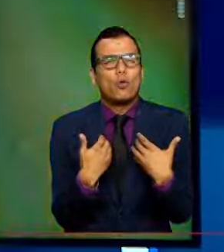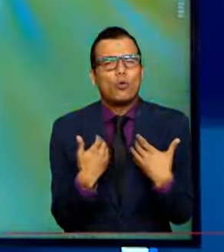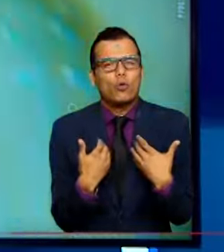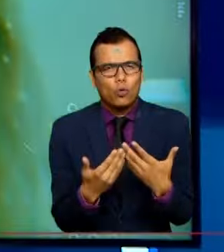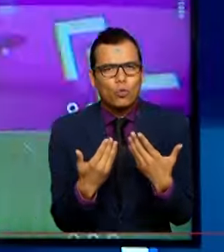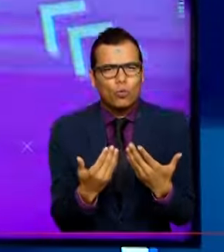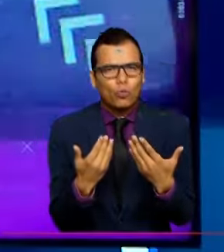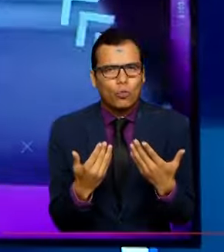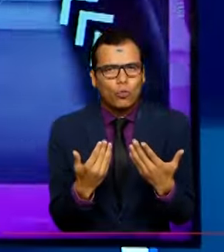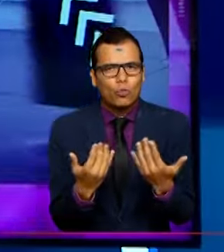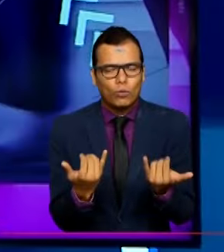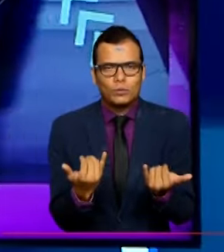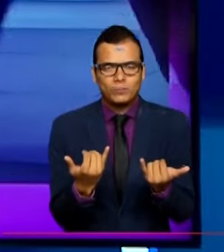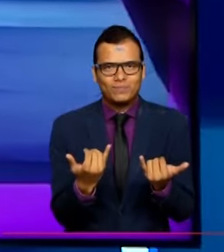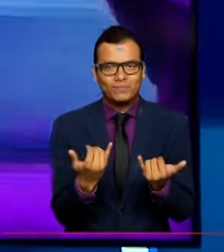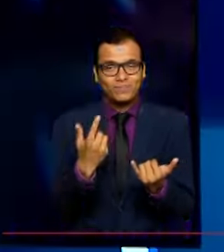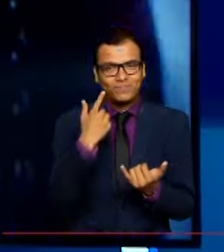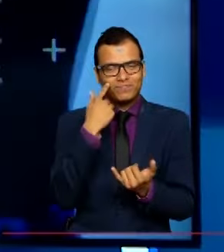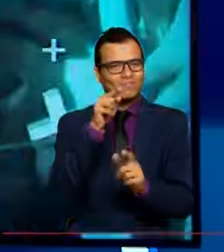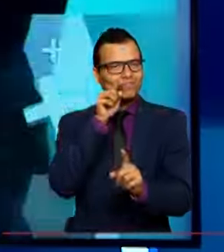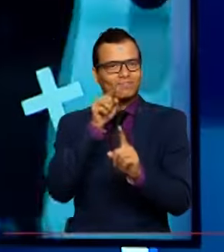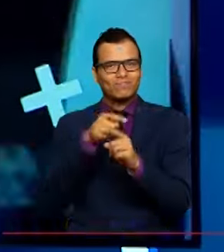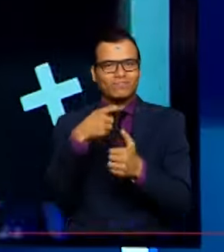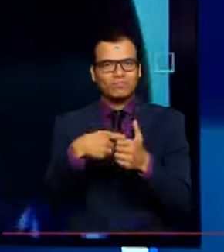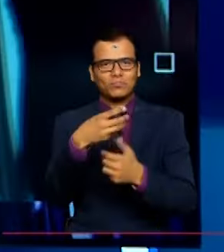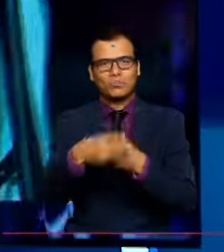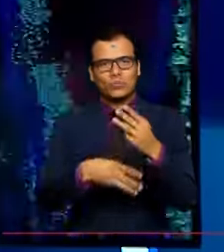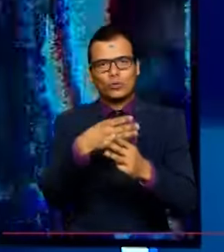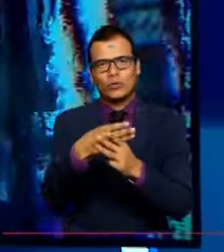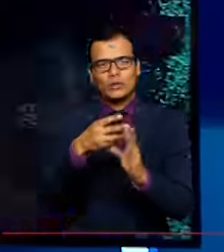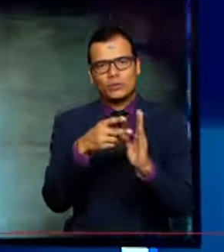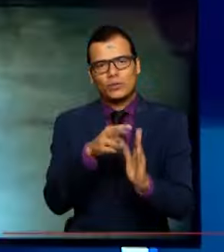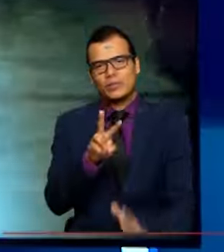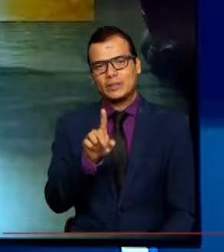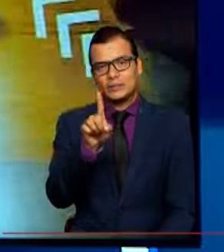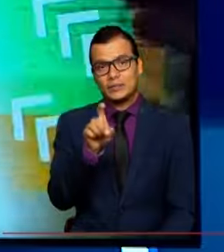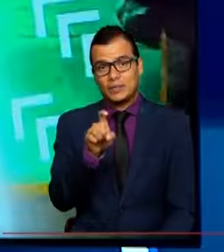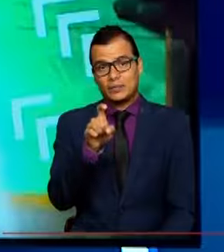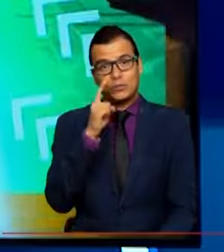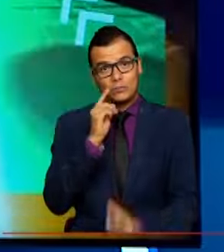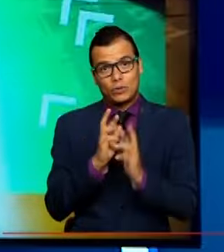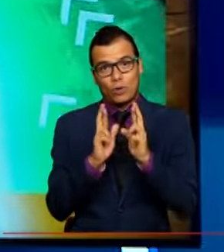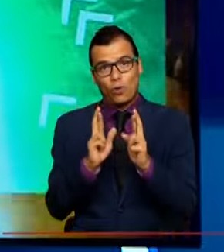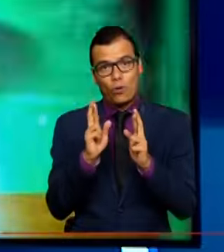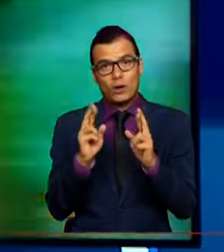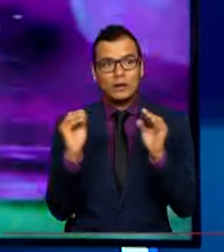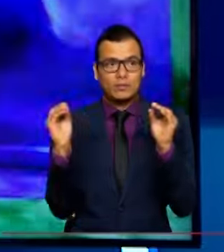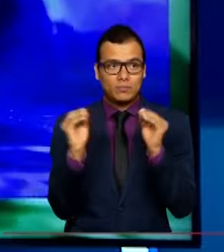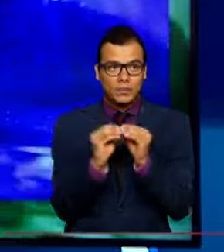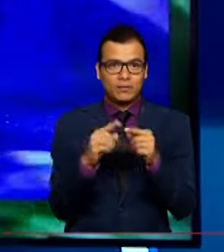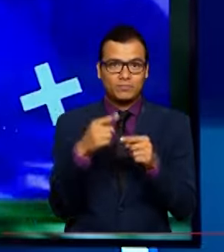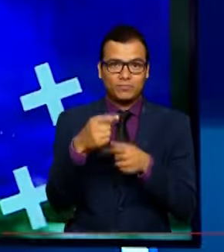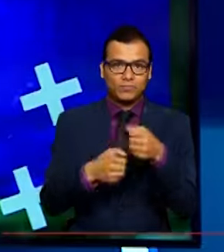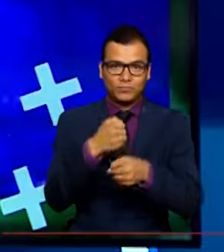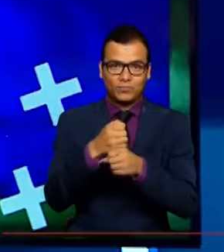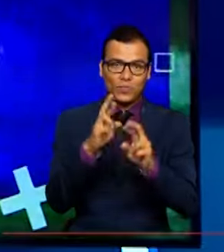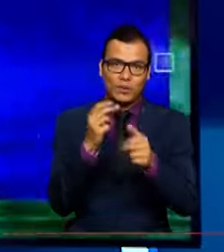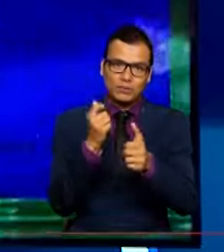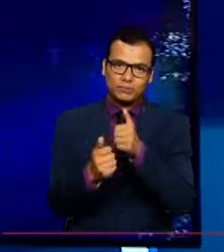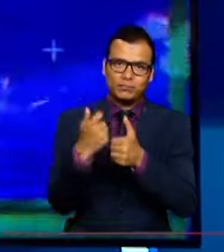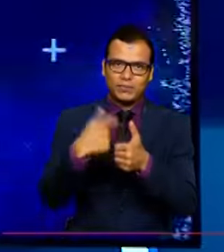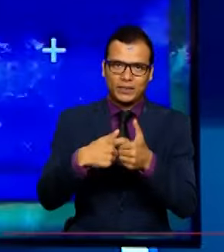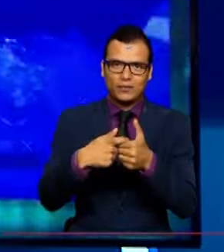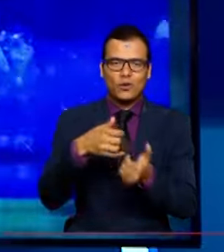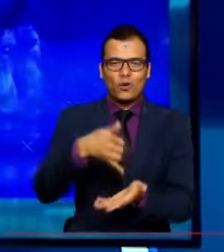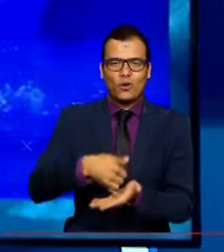compacto con miras a lo que va a ser el Mundial 2026 y por qué no alcanzar el próximo año la Copa América